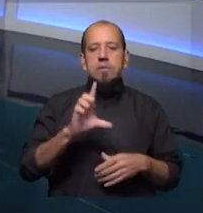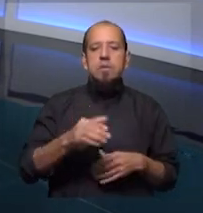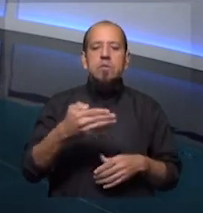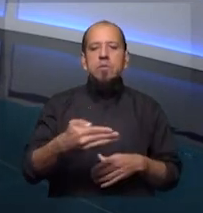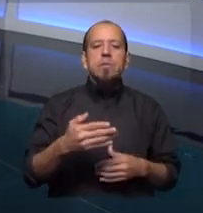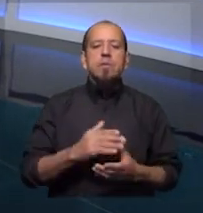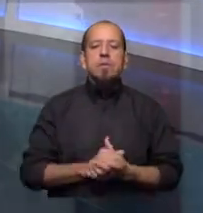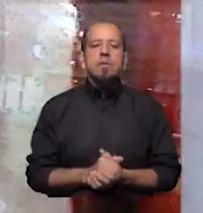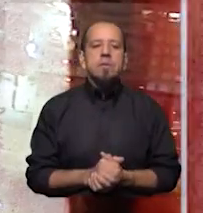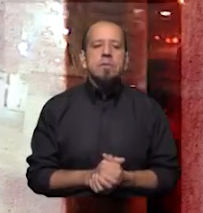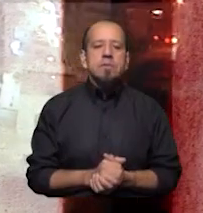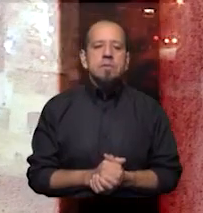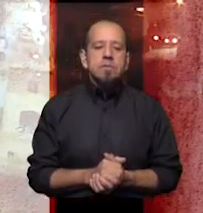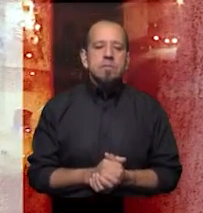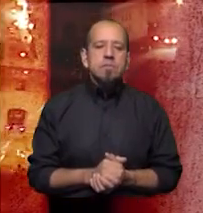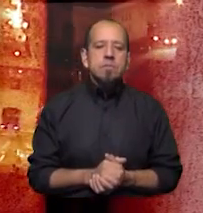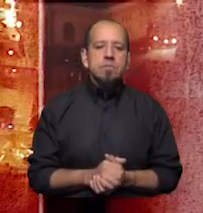si con ensalado b